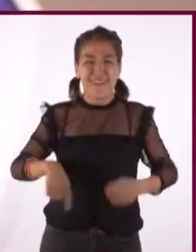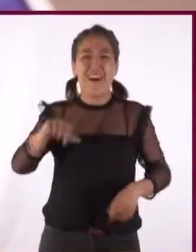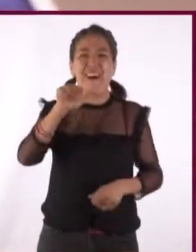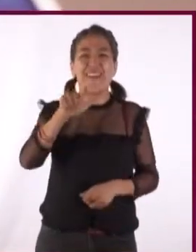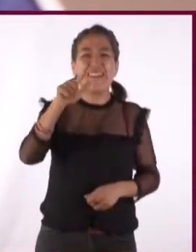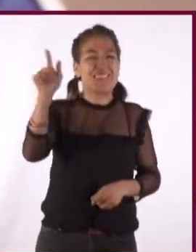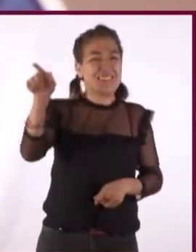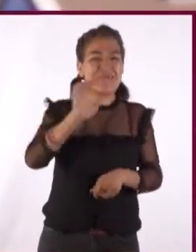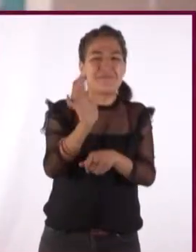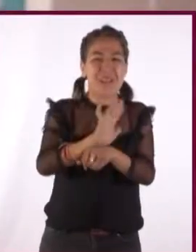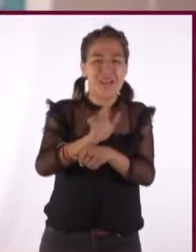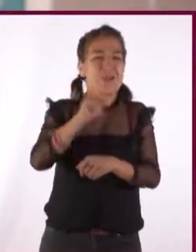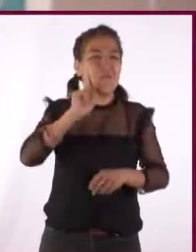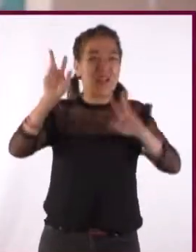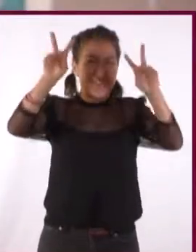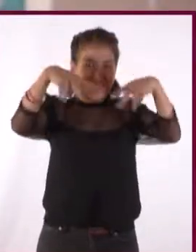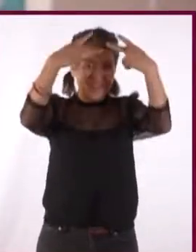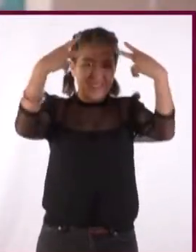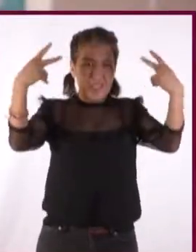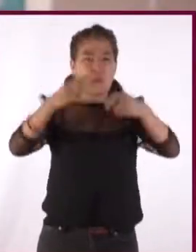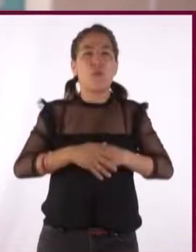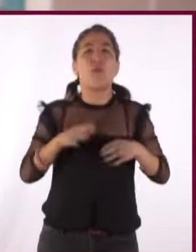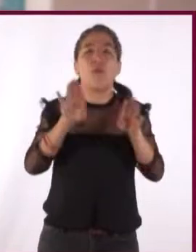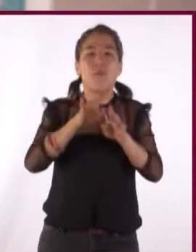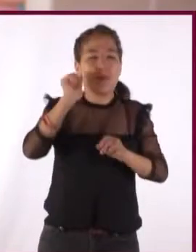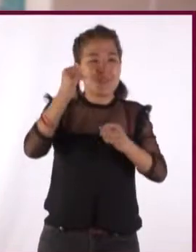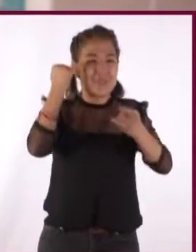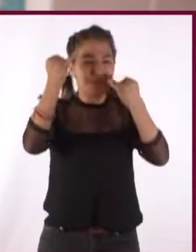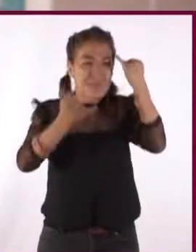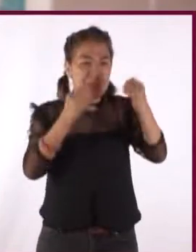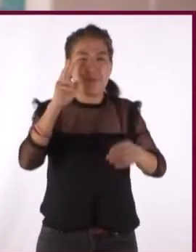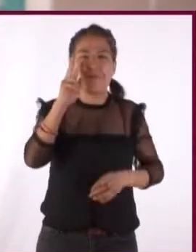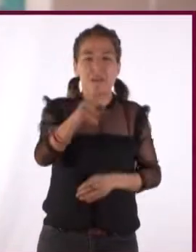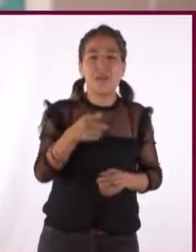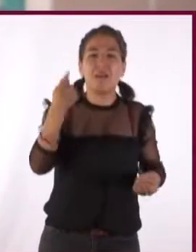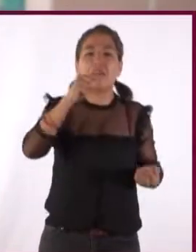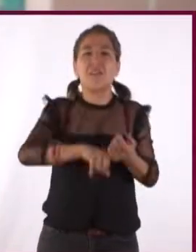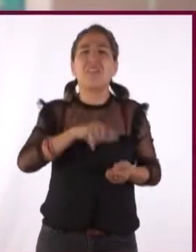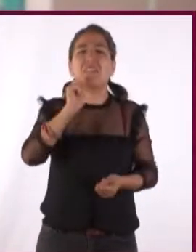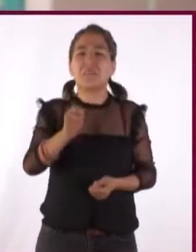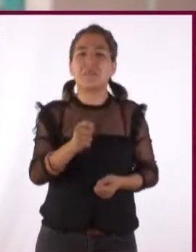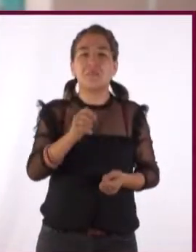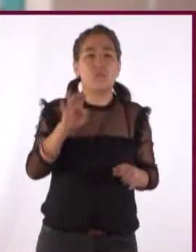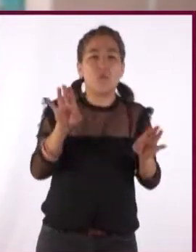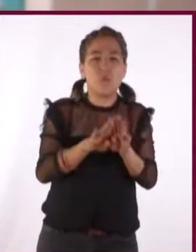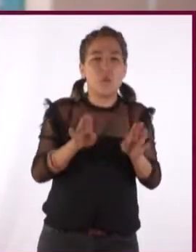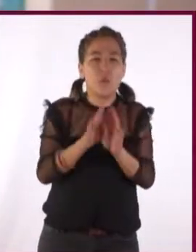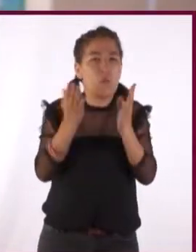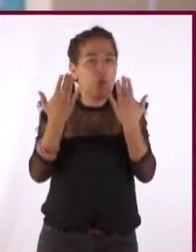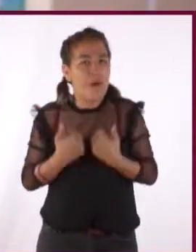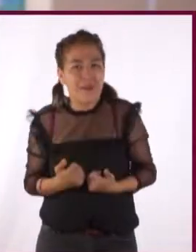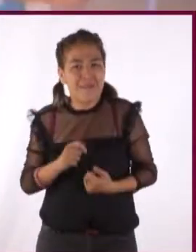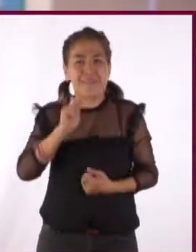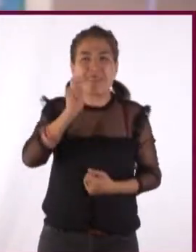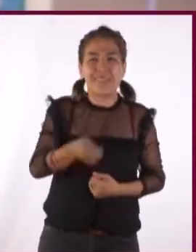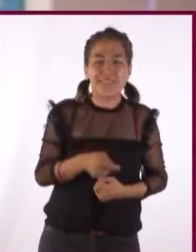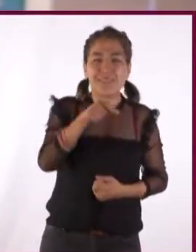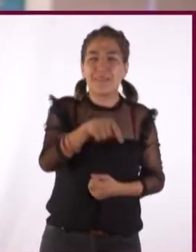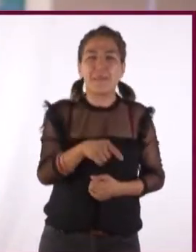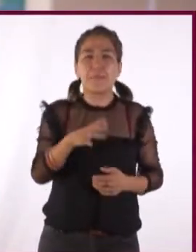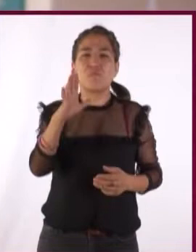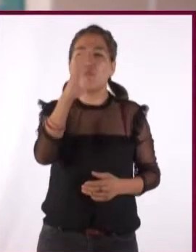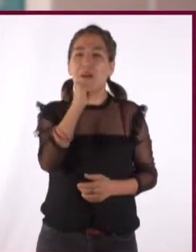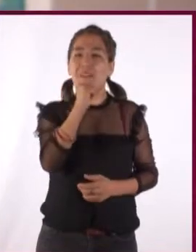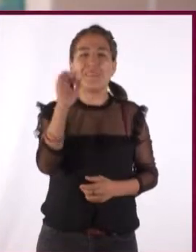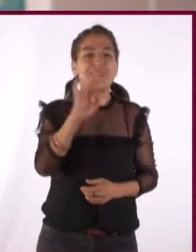Alicia en el País de las Maravillas, y hablaremos de las ilusiones ópticas. Y entraremos al mundo de todo lo que no es, no será, y lo que no